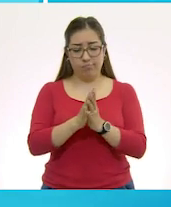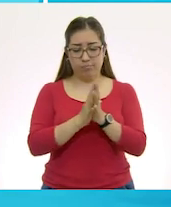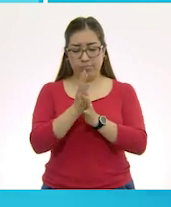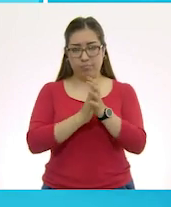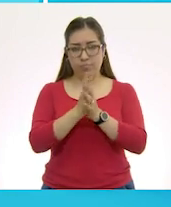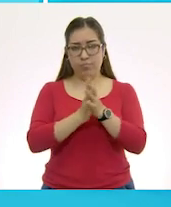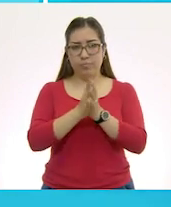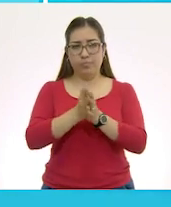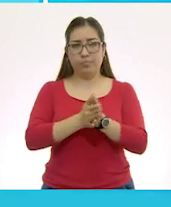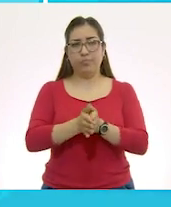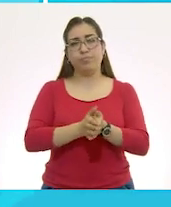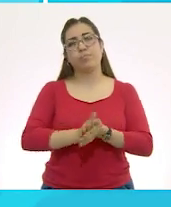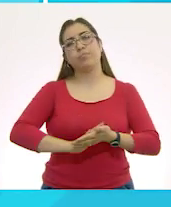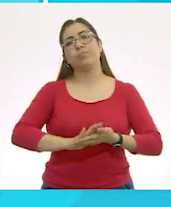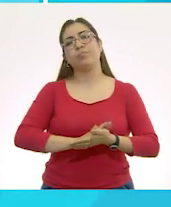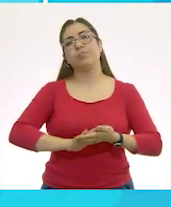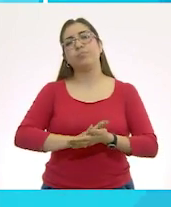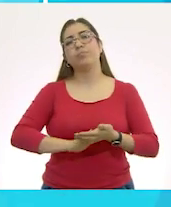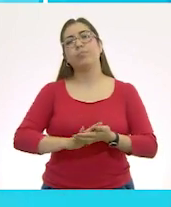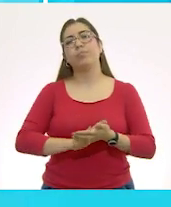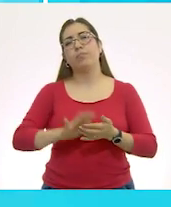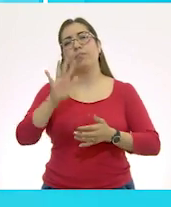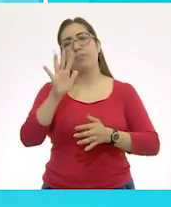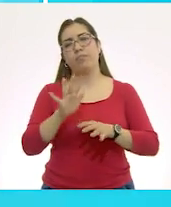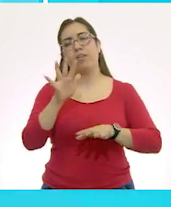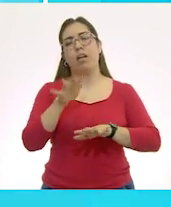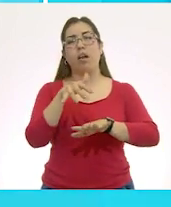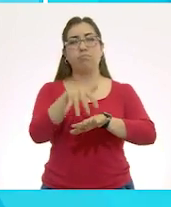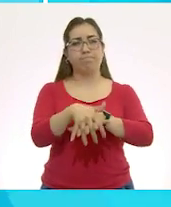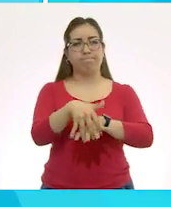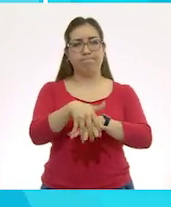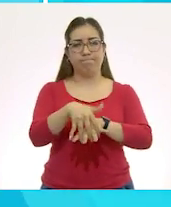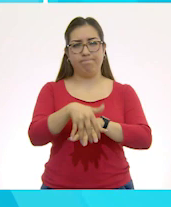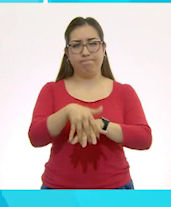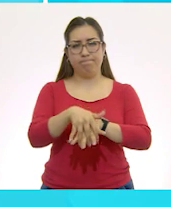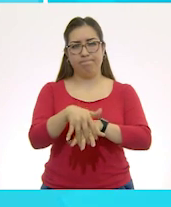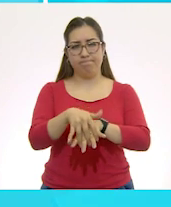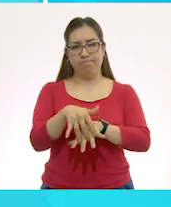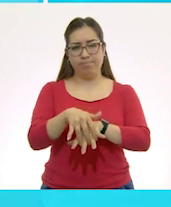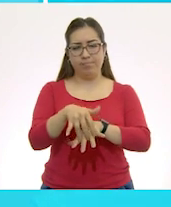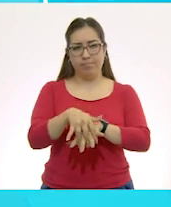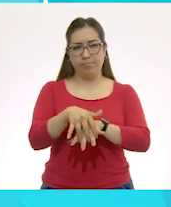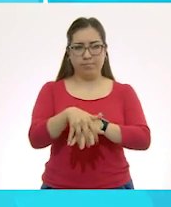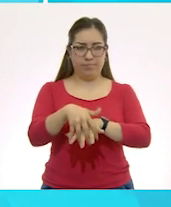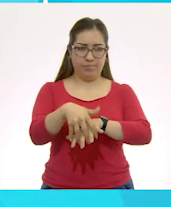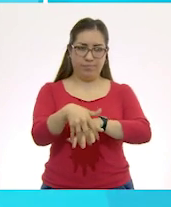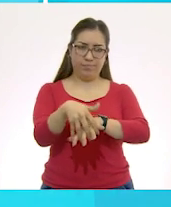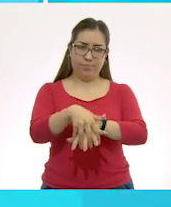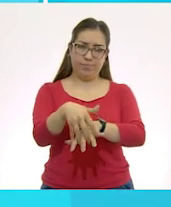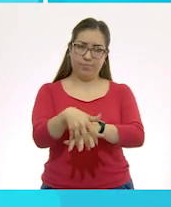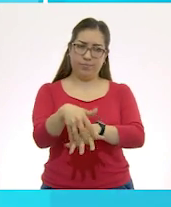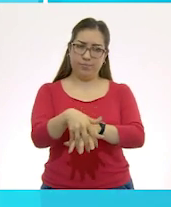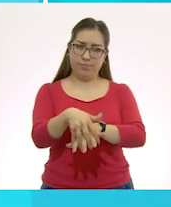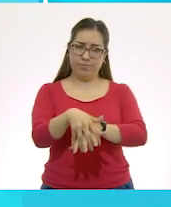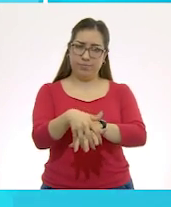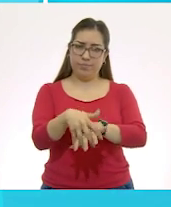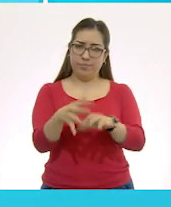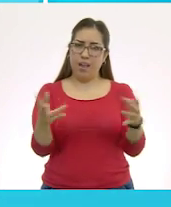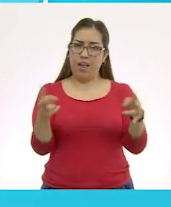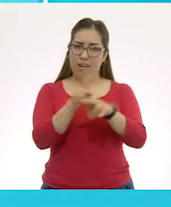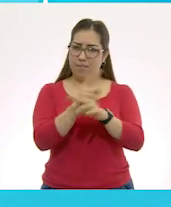tus palmas una con la otra ahora frota la palma de una de tus manos contra el torso de la otra entrelazando los dedos